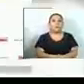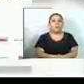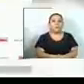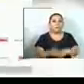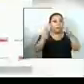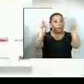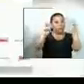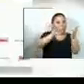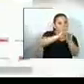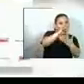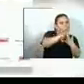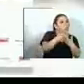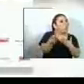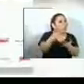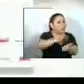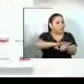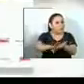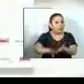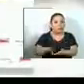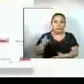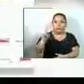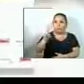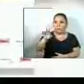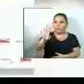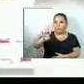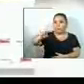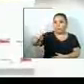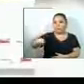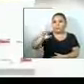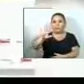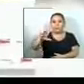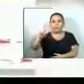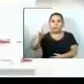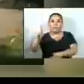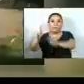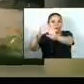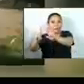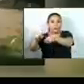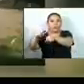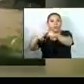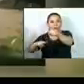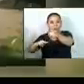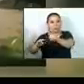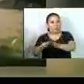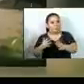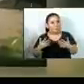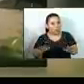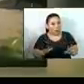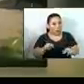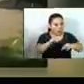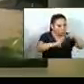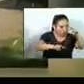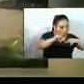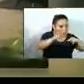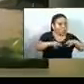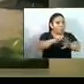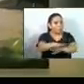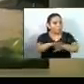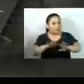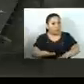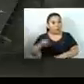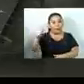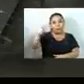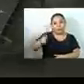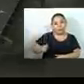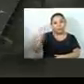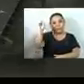proyecto tendrá una inversión total de más de 14.516 dólares y se espera que esté finalizado en el mes de